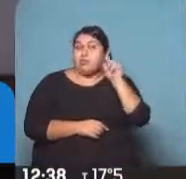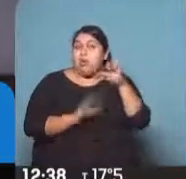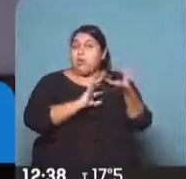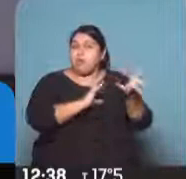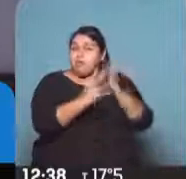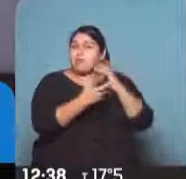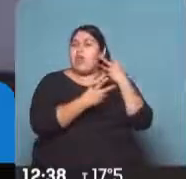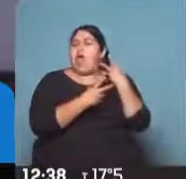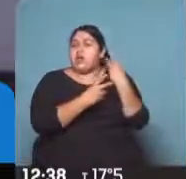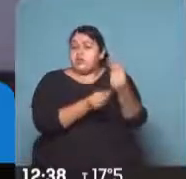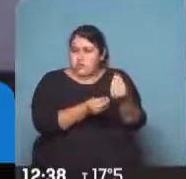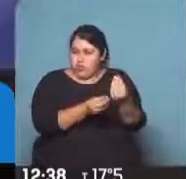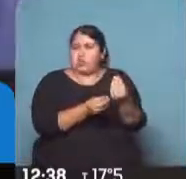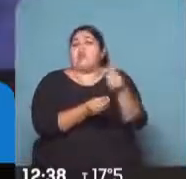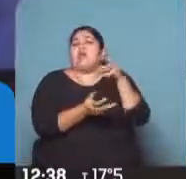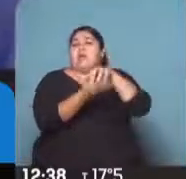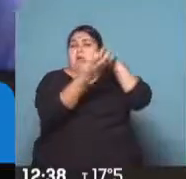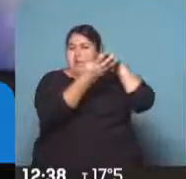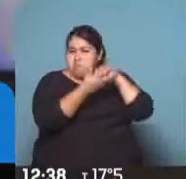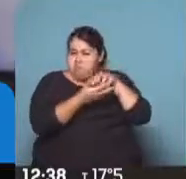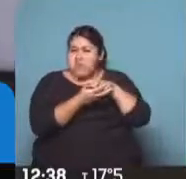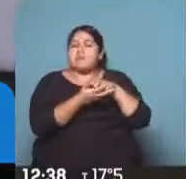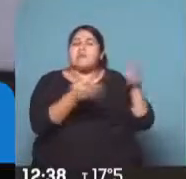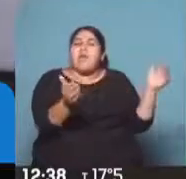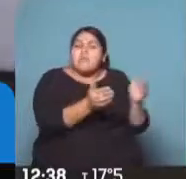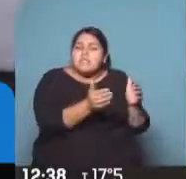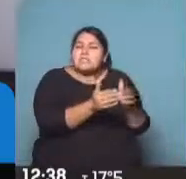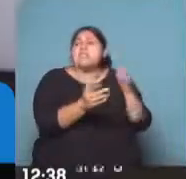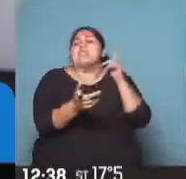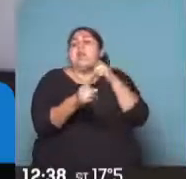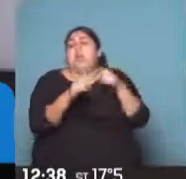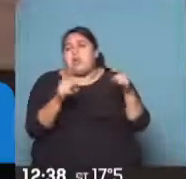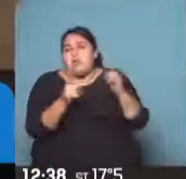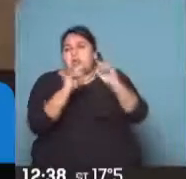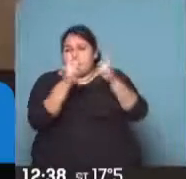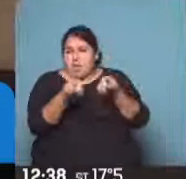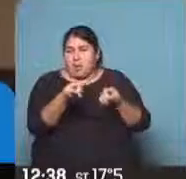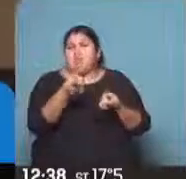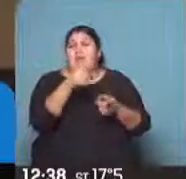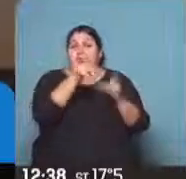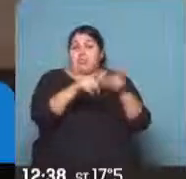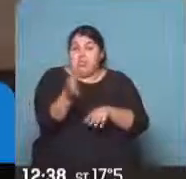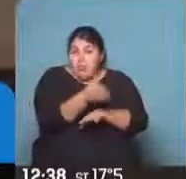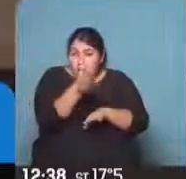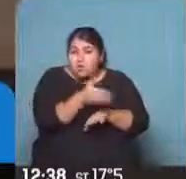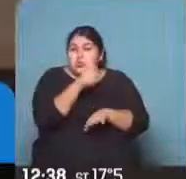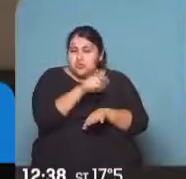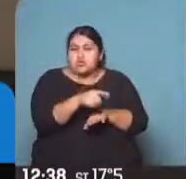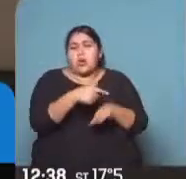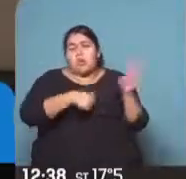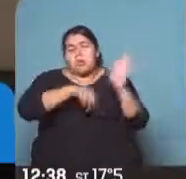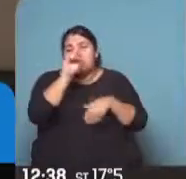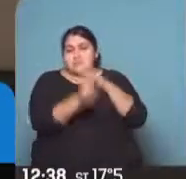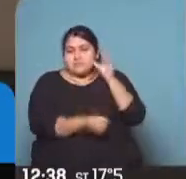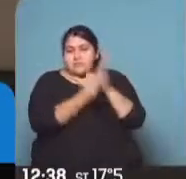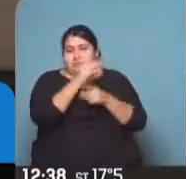ayudar a las empresas las pymes y los emprendedores a que lo que abordan como emprendimiento económico